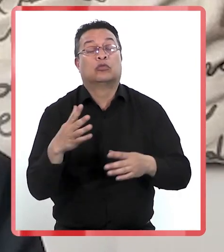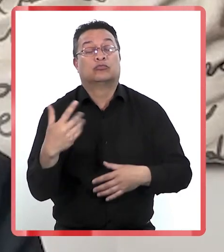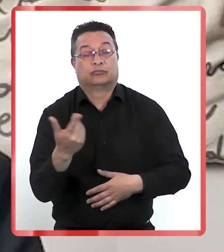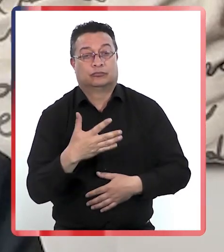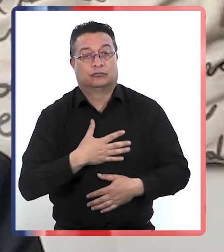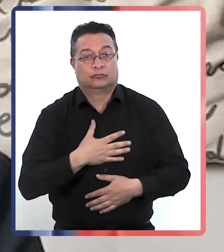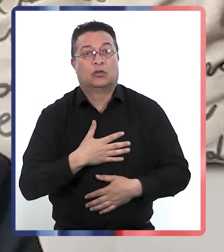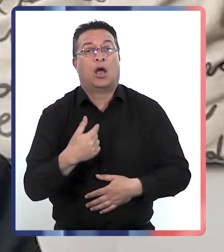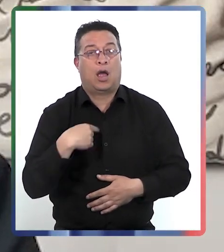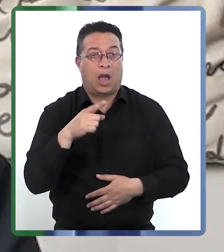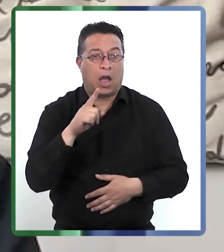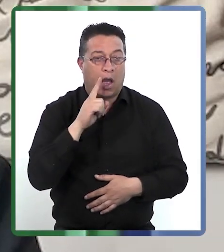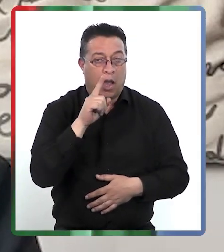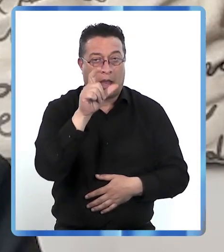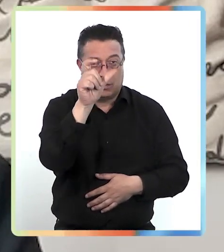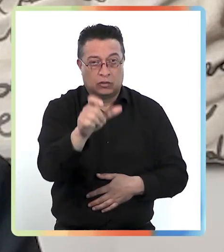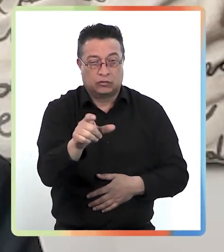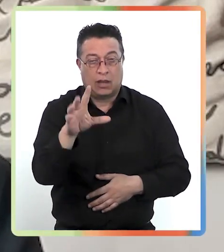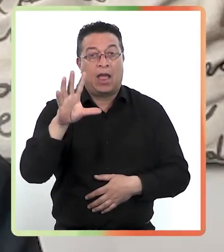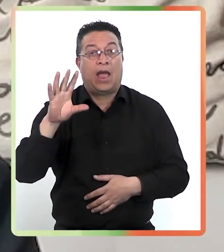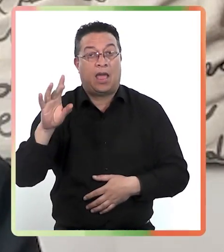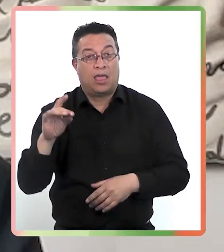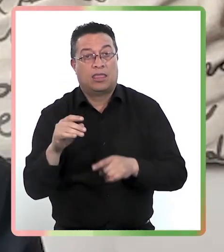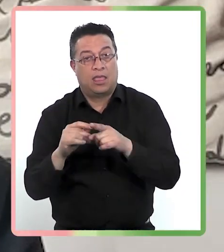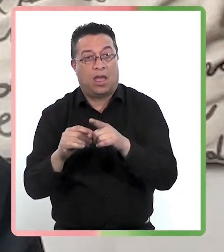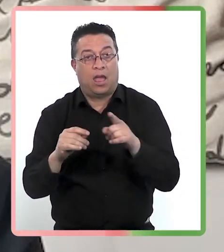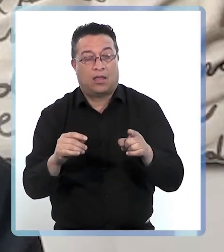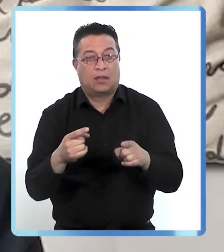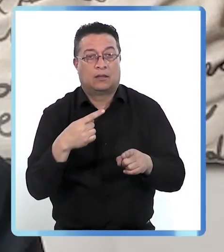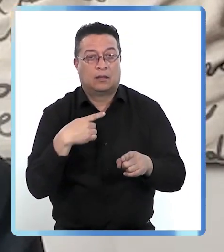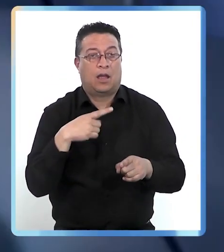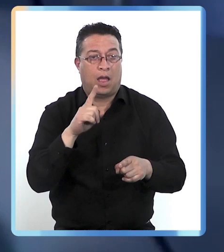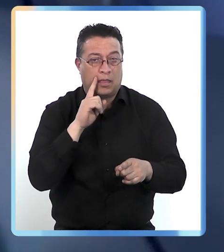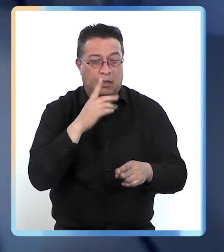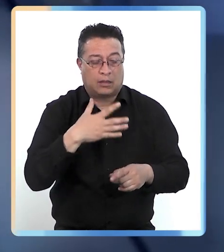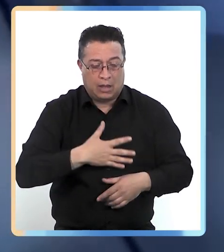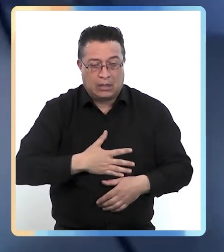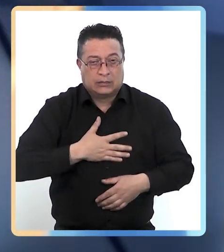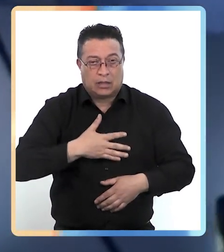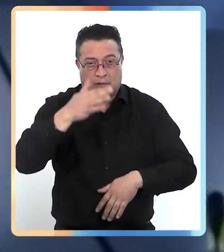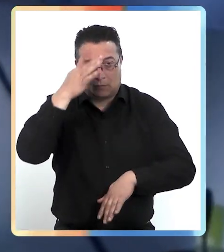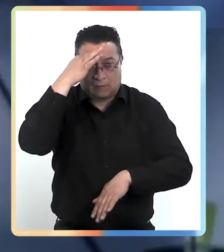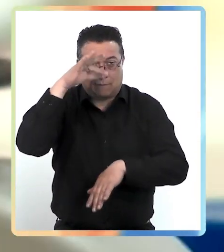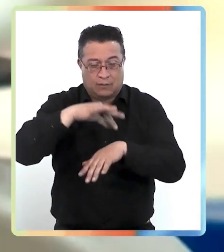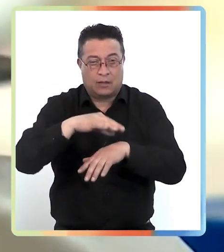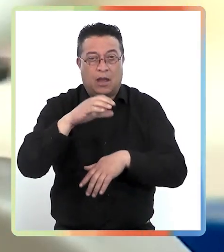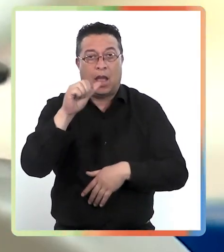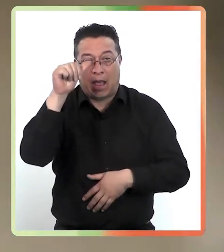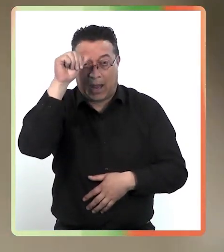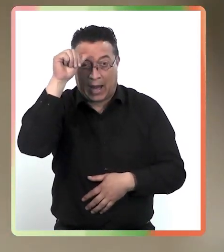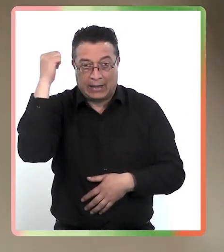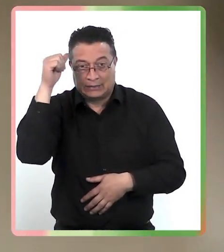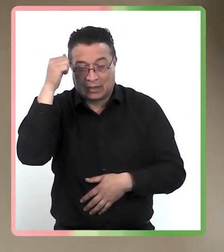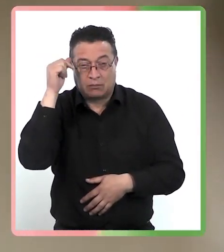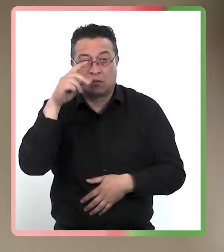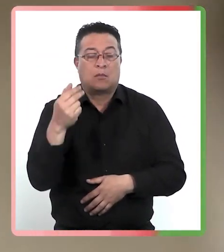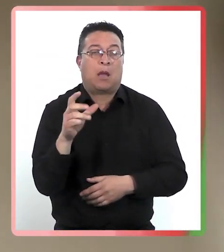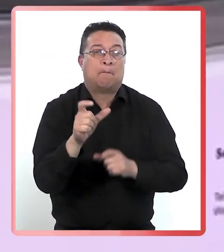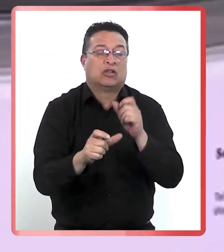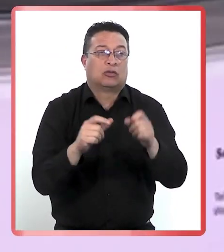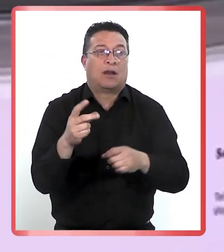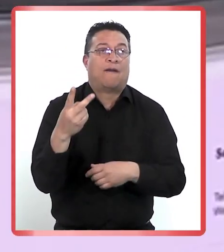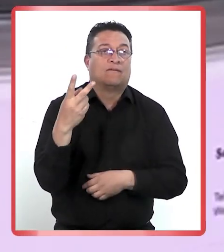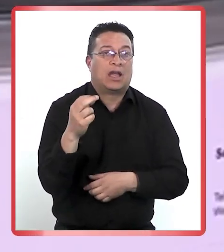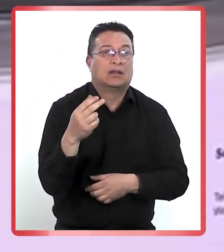si uno encuentra un paciente de esa edad que tenga síntomas de la enfermedad de Alzheimer, estoy hablando de personas